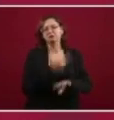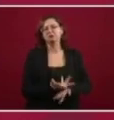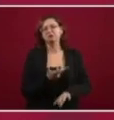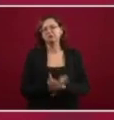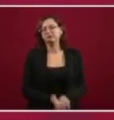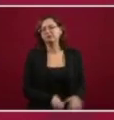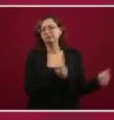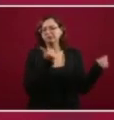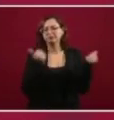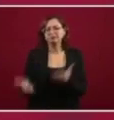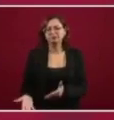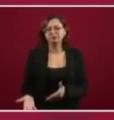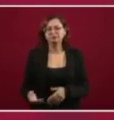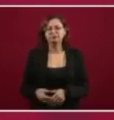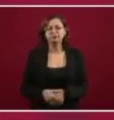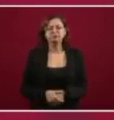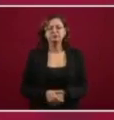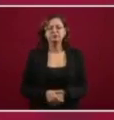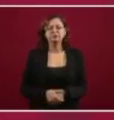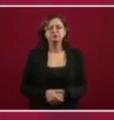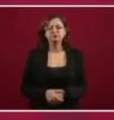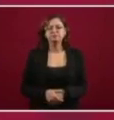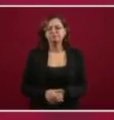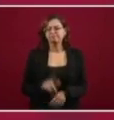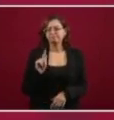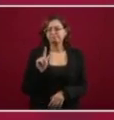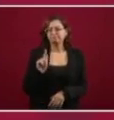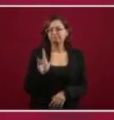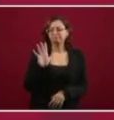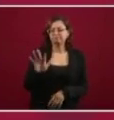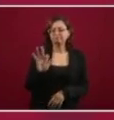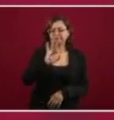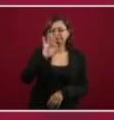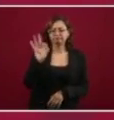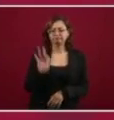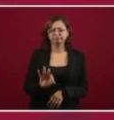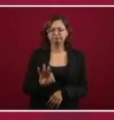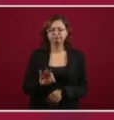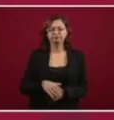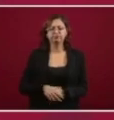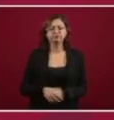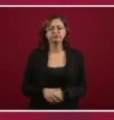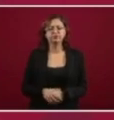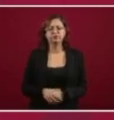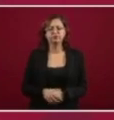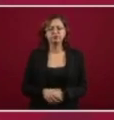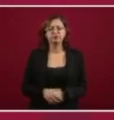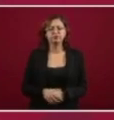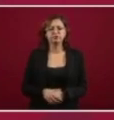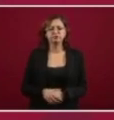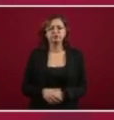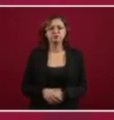en un 75%, y de toda